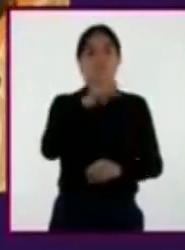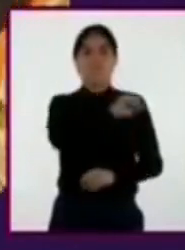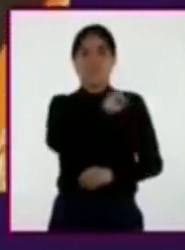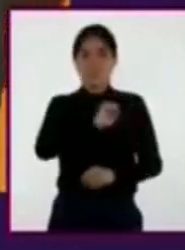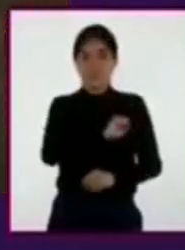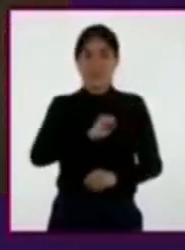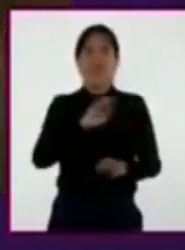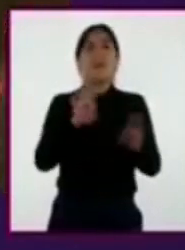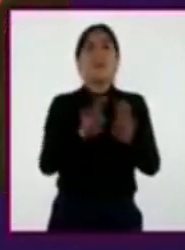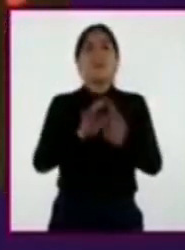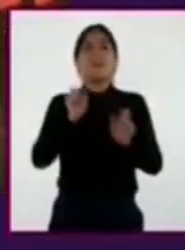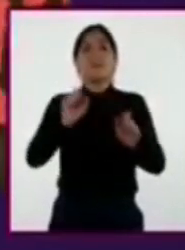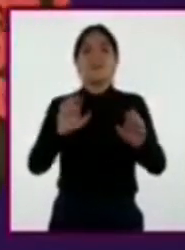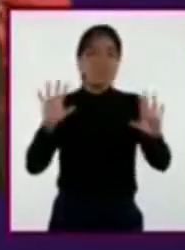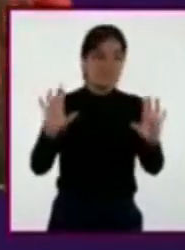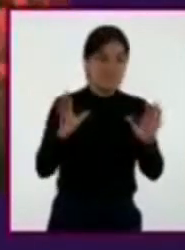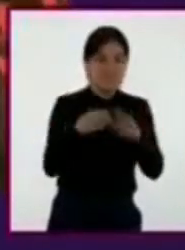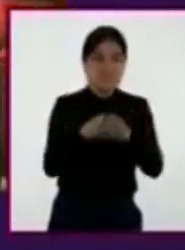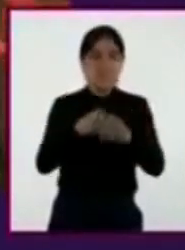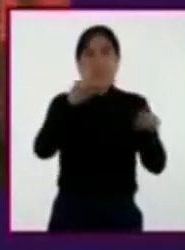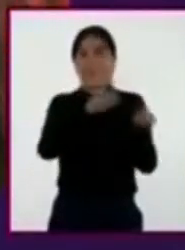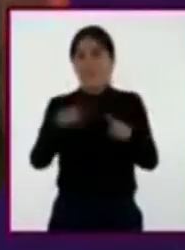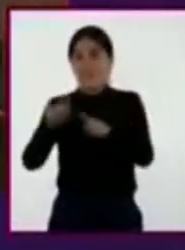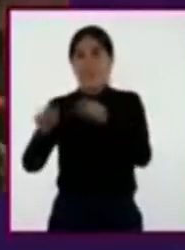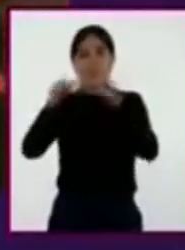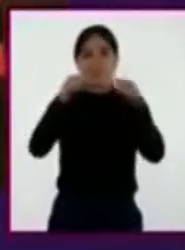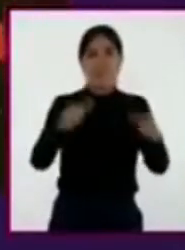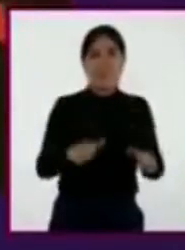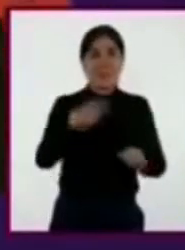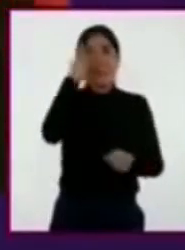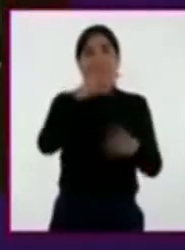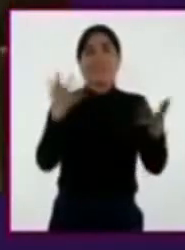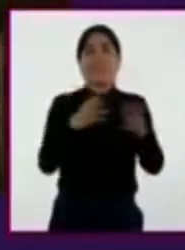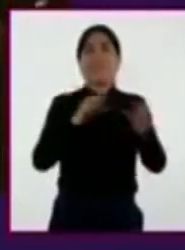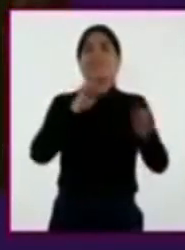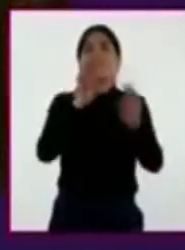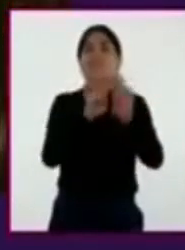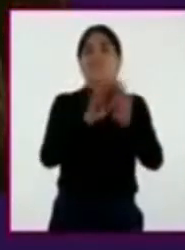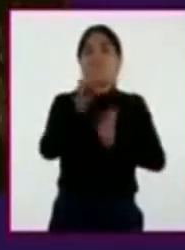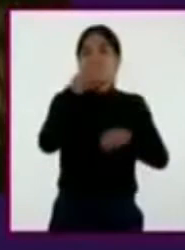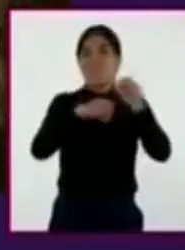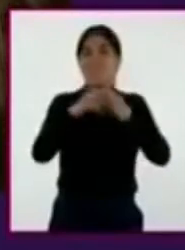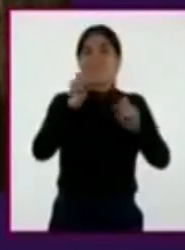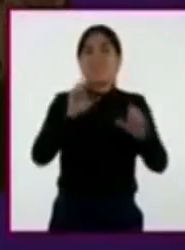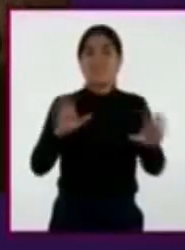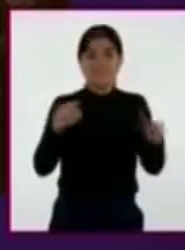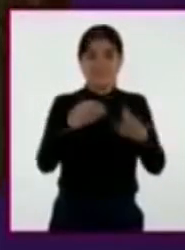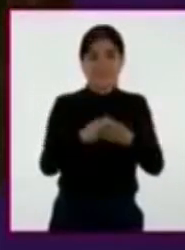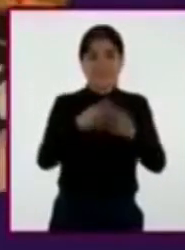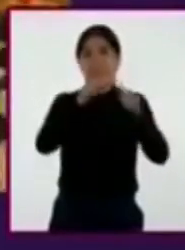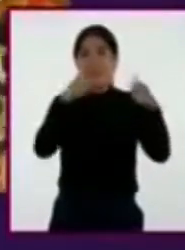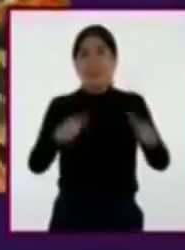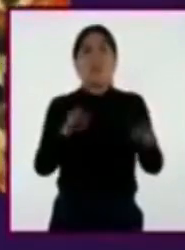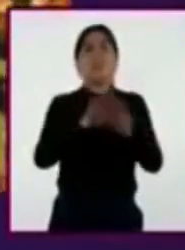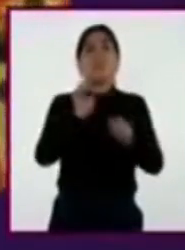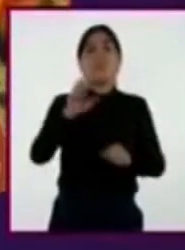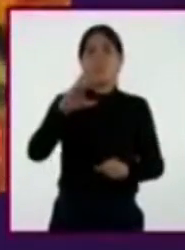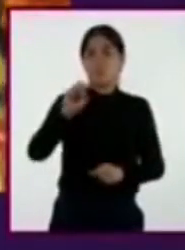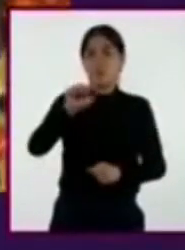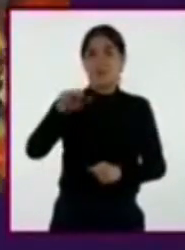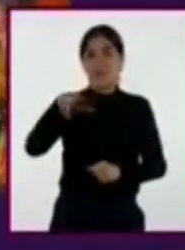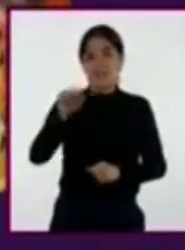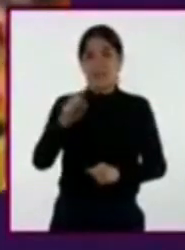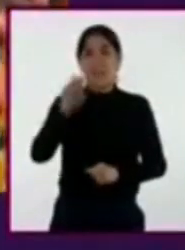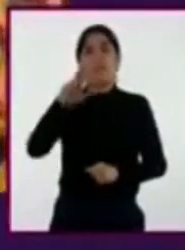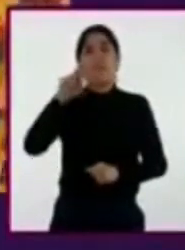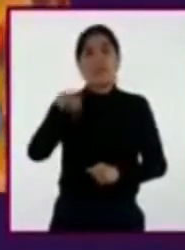en reunir a artistas de diferentes corrientes para hacer una obra en colectivo. Una muestra de este proyecto creativo lo realizaron Rosana Durán y